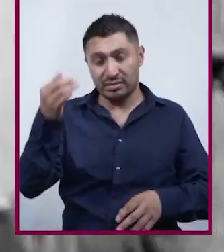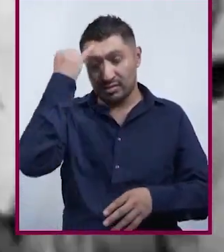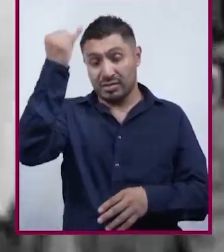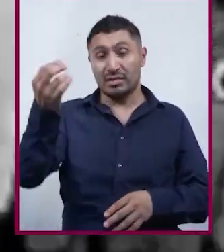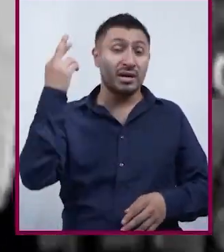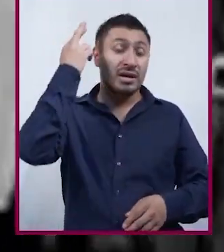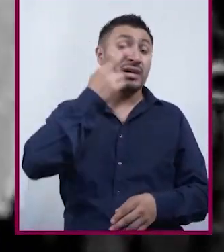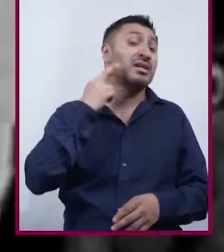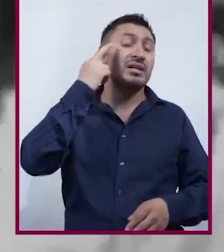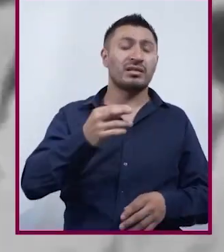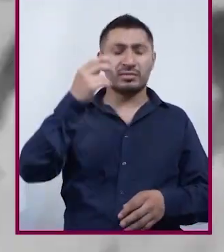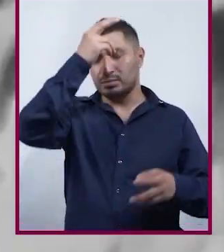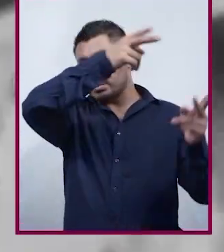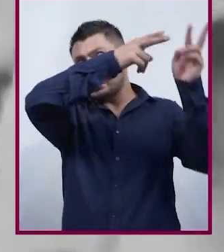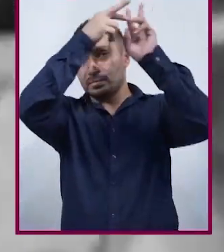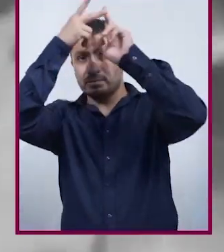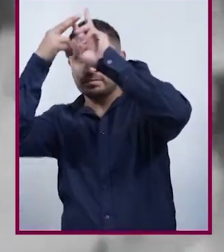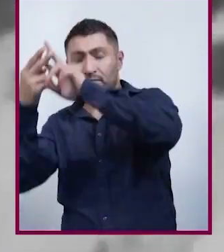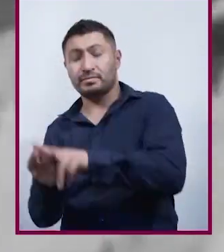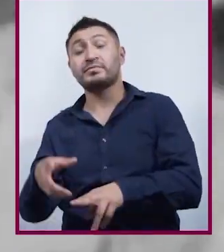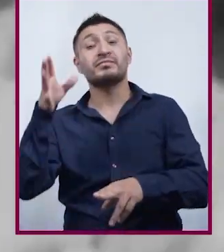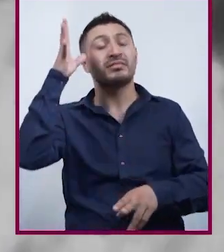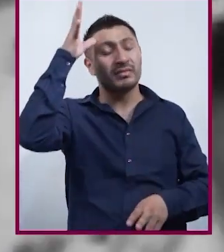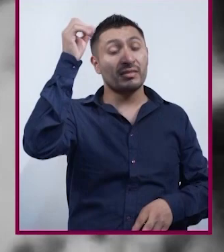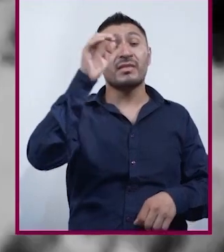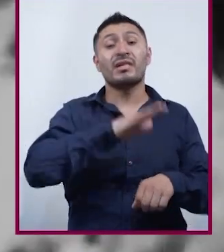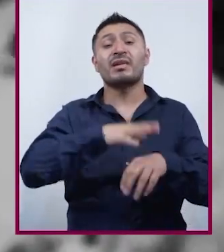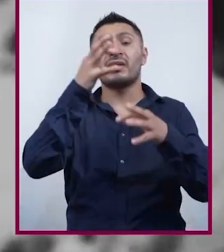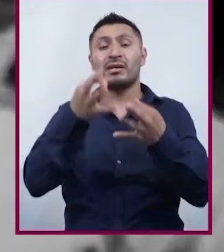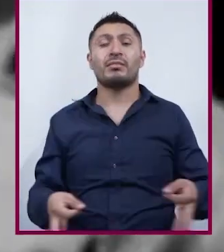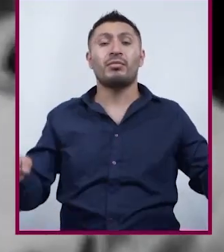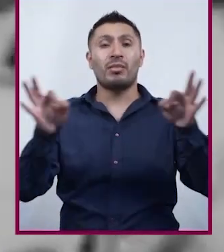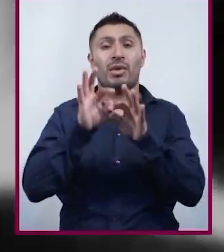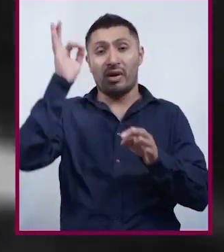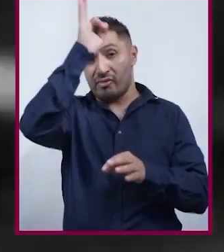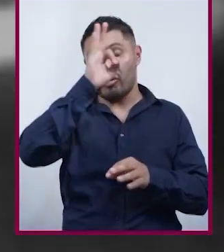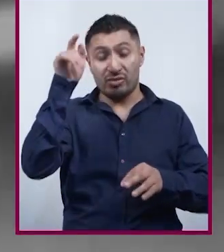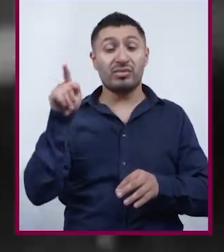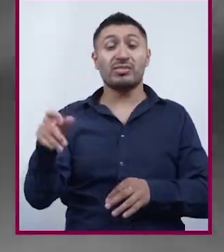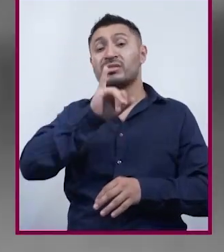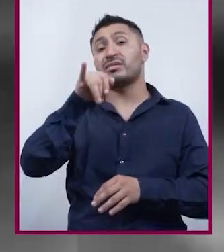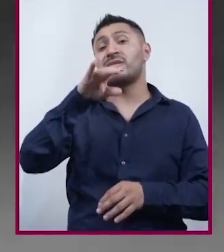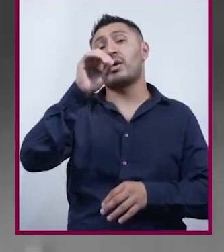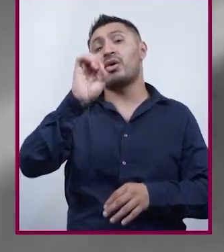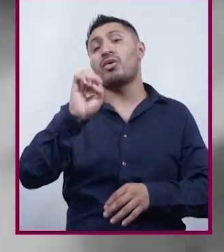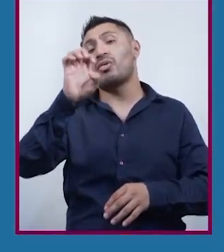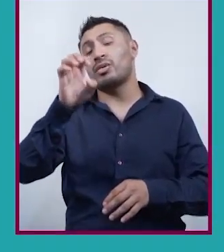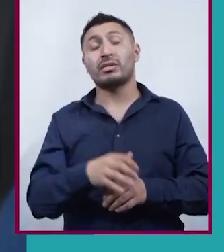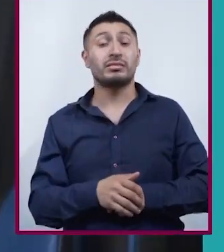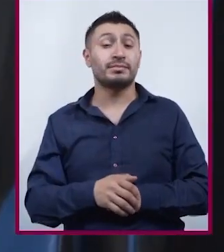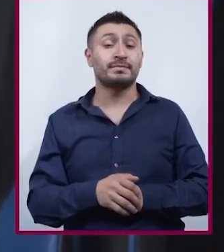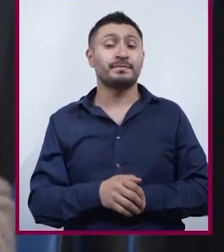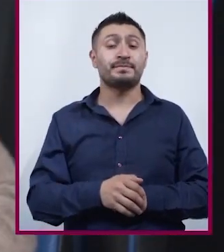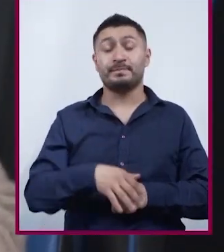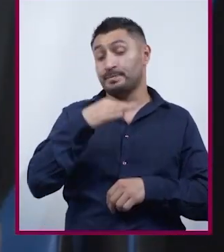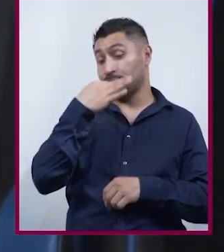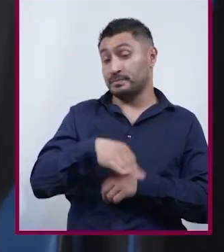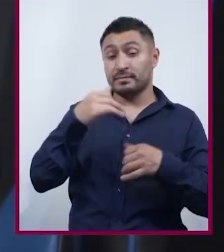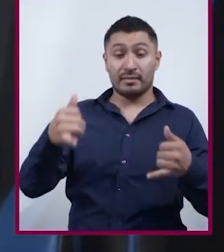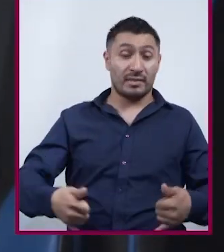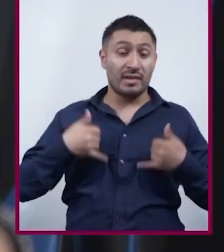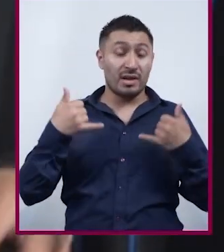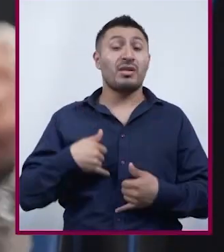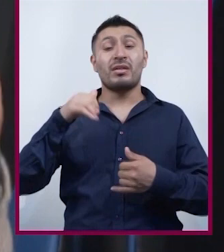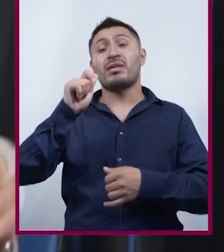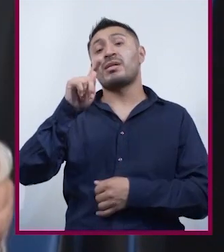raza cósmica, uno de los conceptos más importantes en la filosofía de Vasconcelos. Mientras que los jóvenes